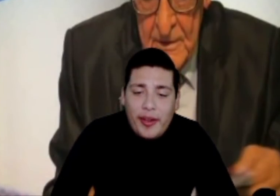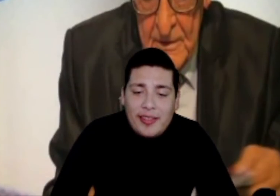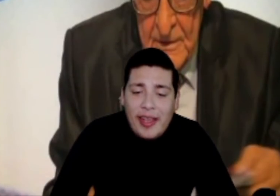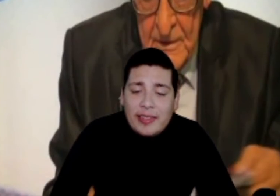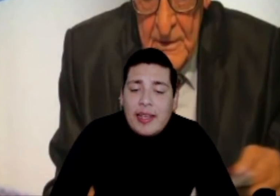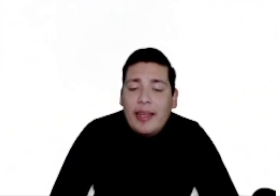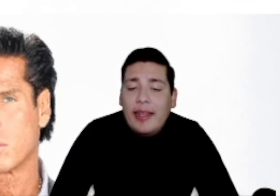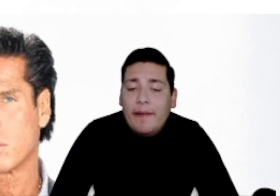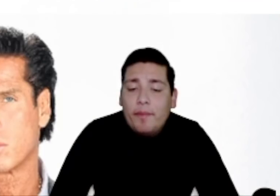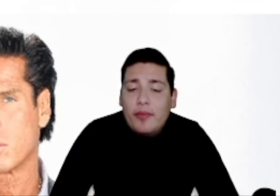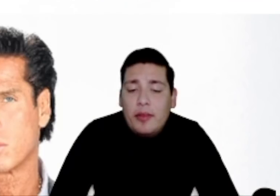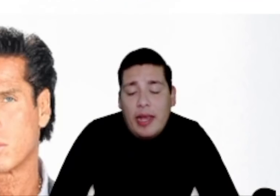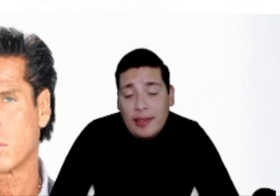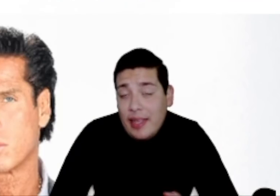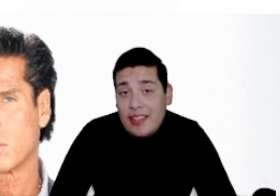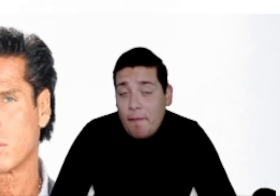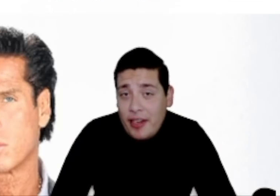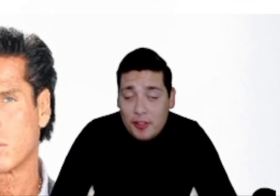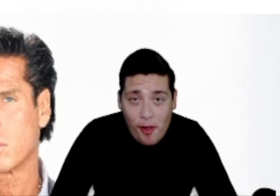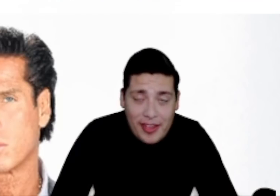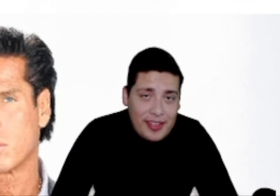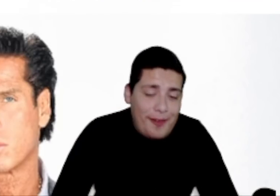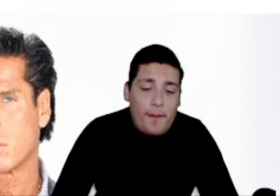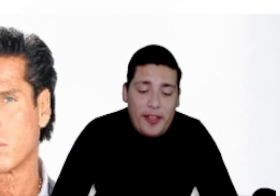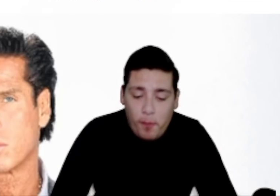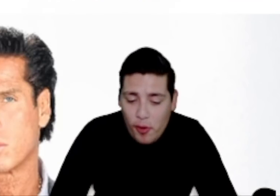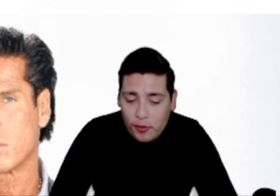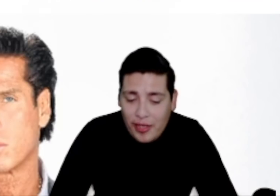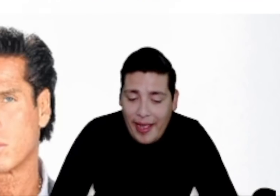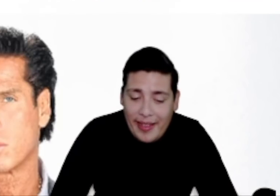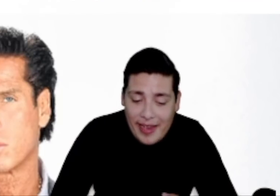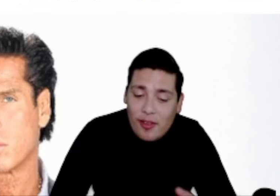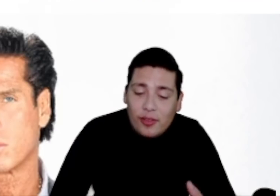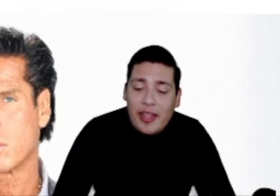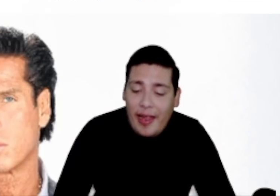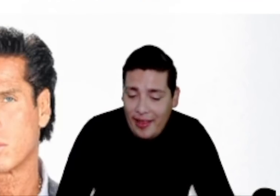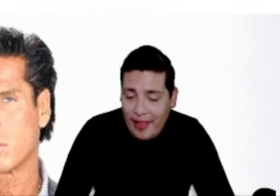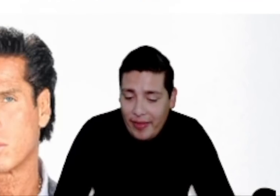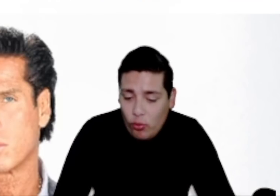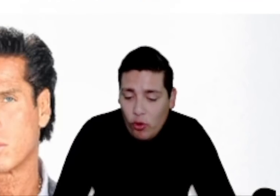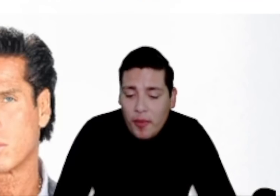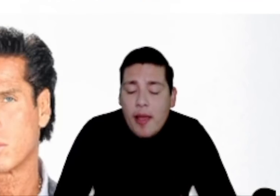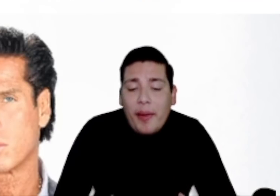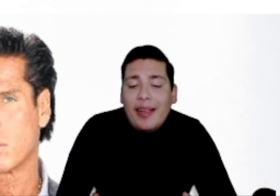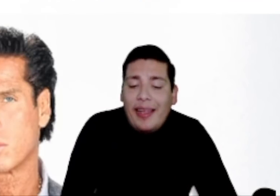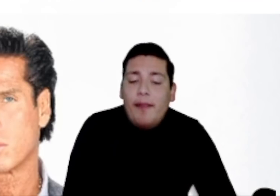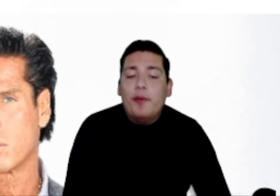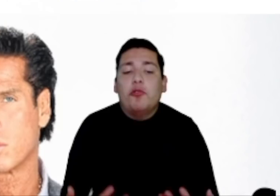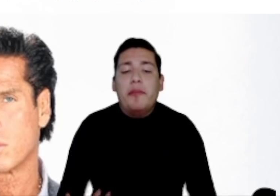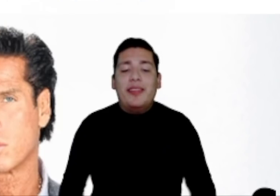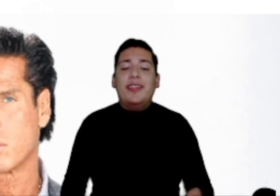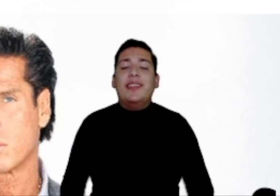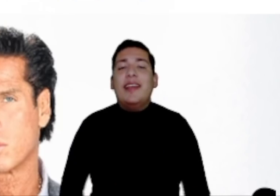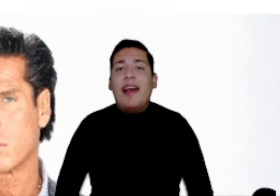diamante negro, con estas hasta desapariciones y con despojos a ejidos ahí de Tulum, para que él